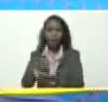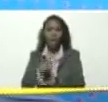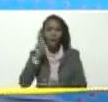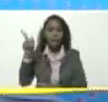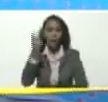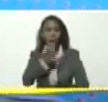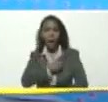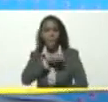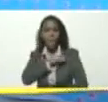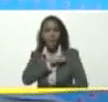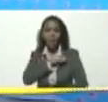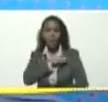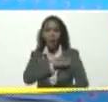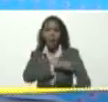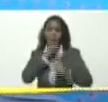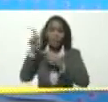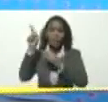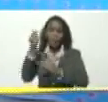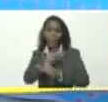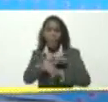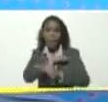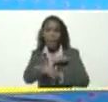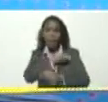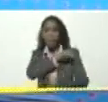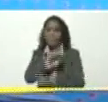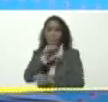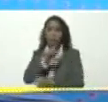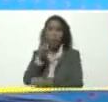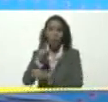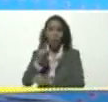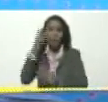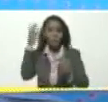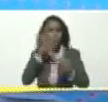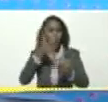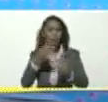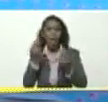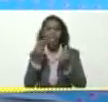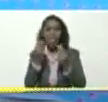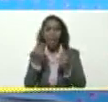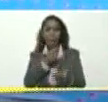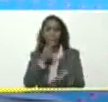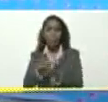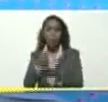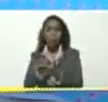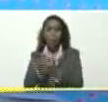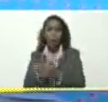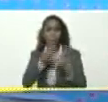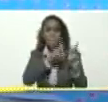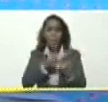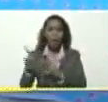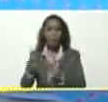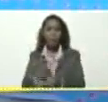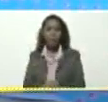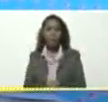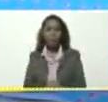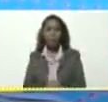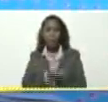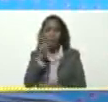España. Desde España llegaron las órdenes, llegó el dinero, llegó el plan.